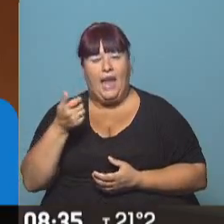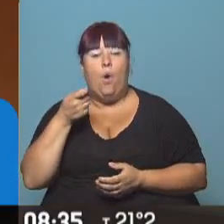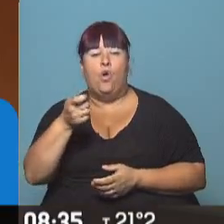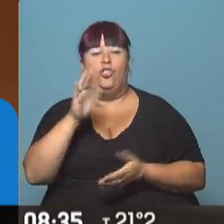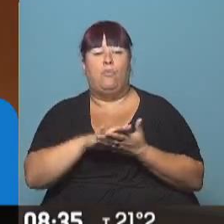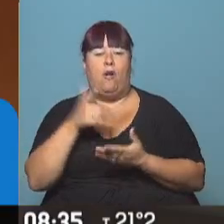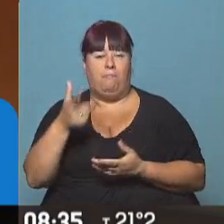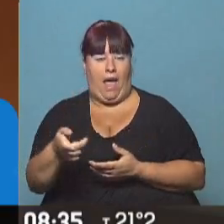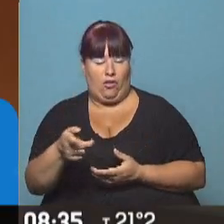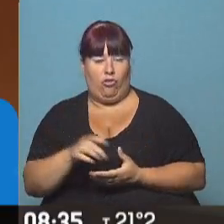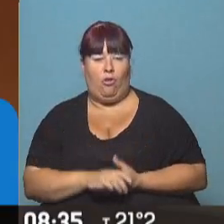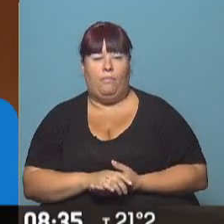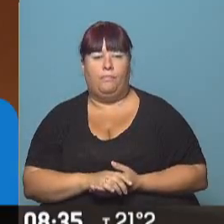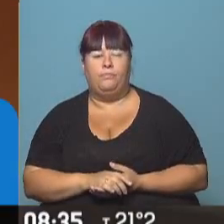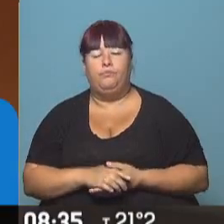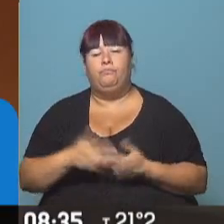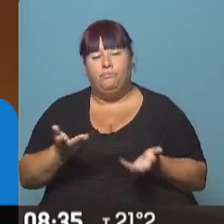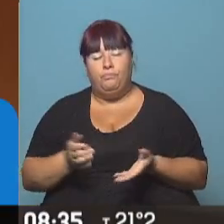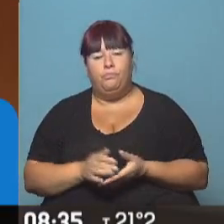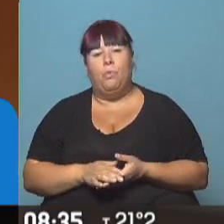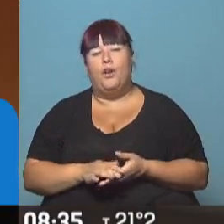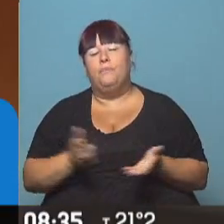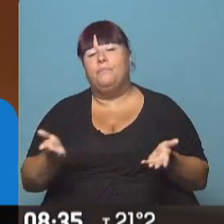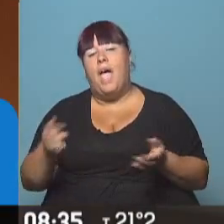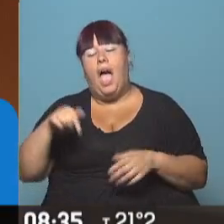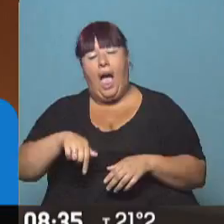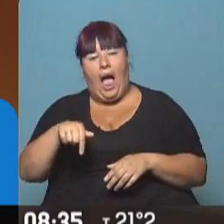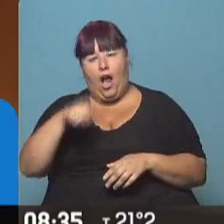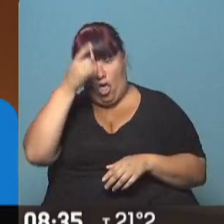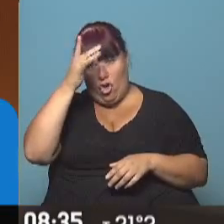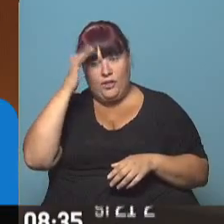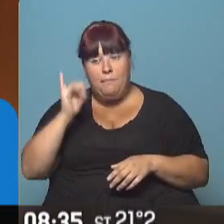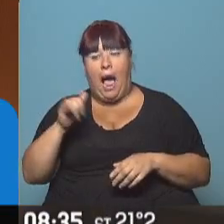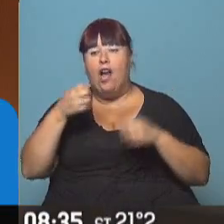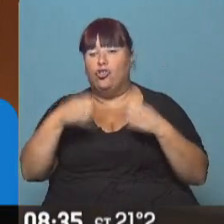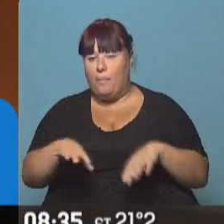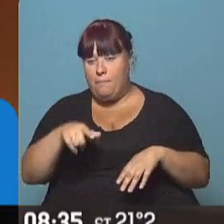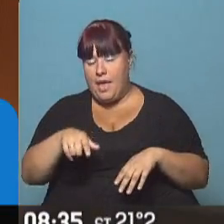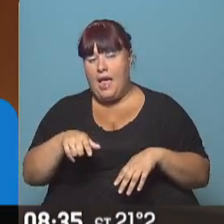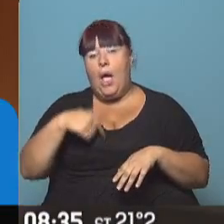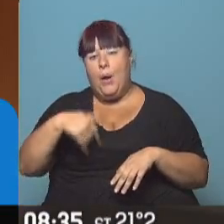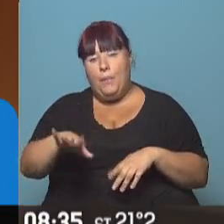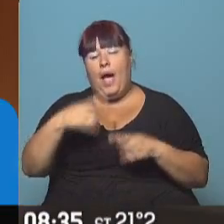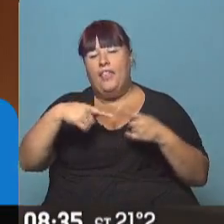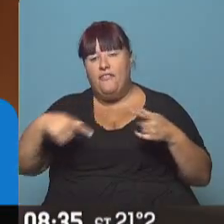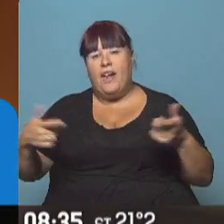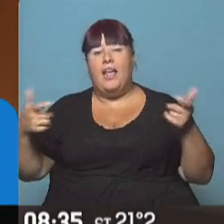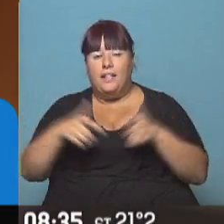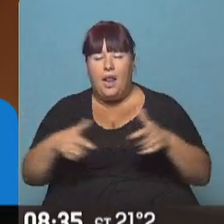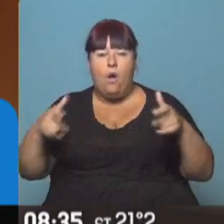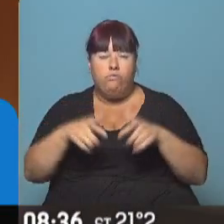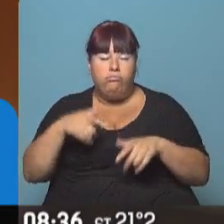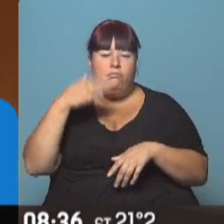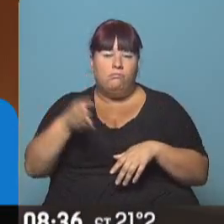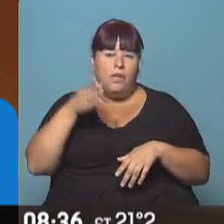este crimen. De hecho, ahora el 12 de marzo va a empezar y vamos a tener varias audiencias